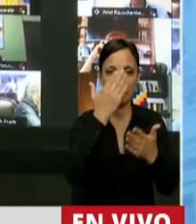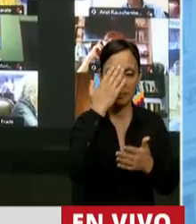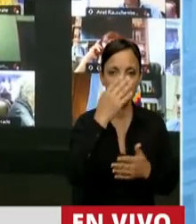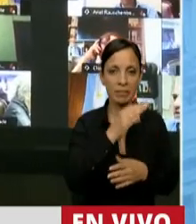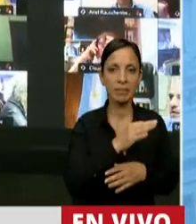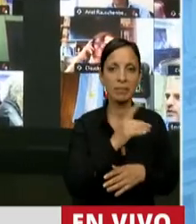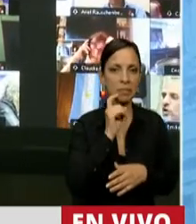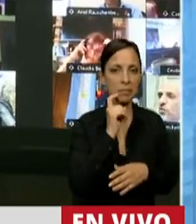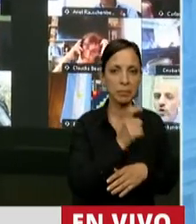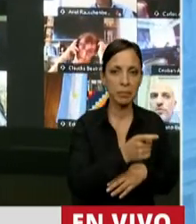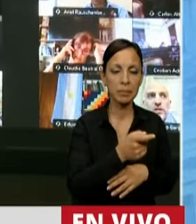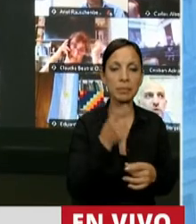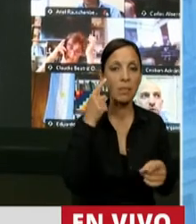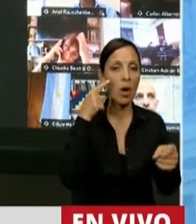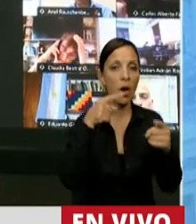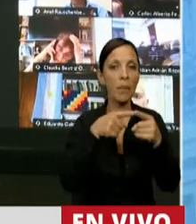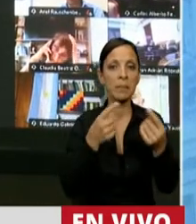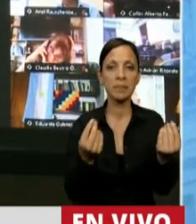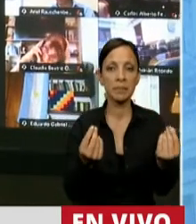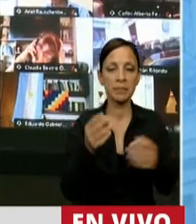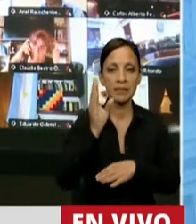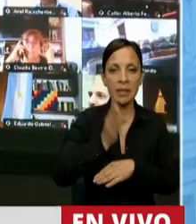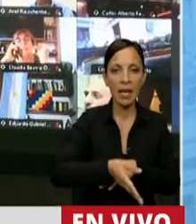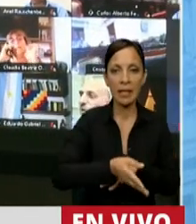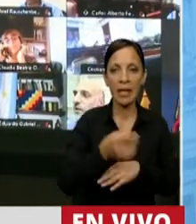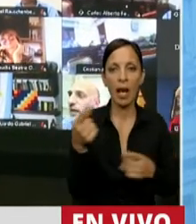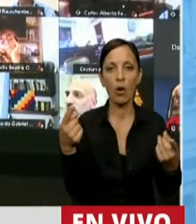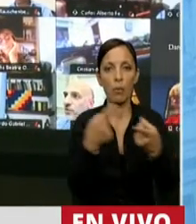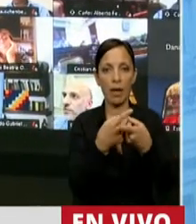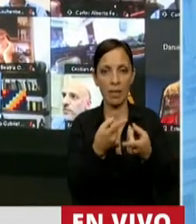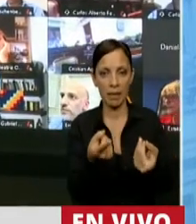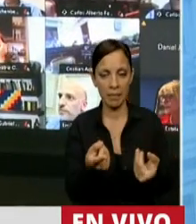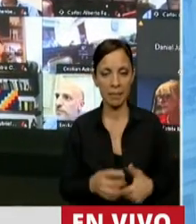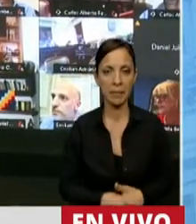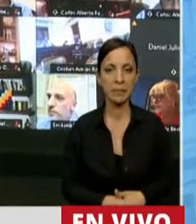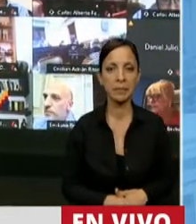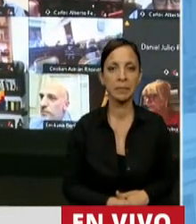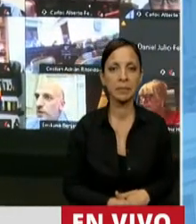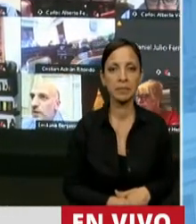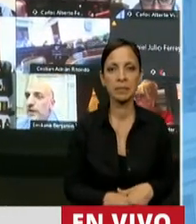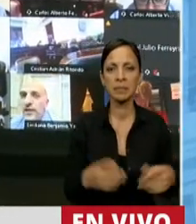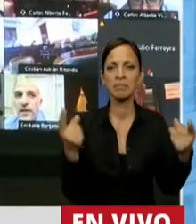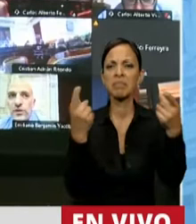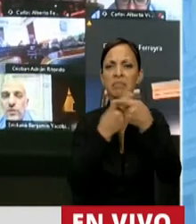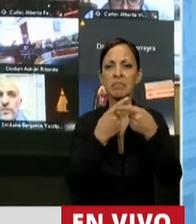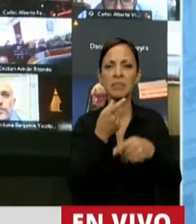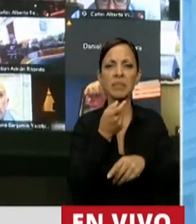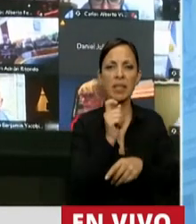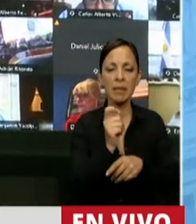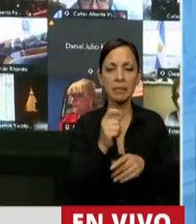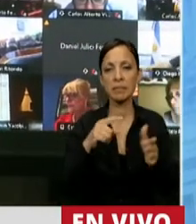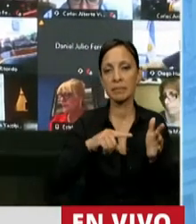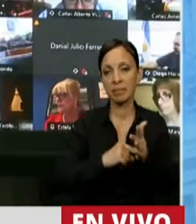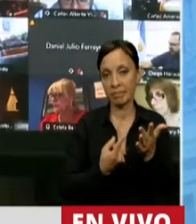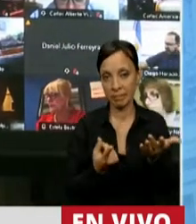como objetivo castigar a un adversario. En este caso, lo padecemos los